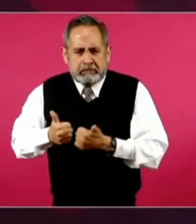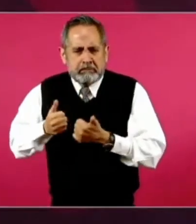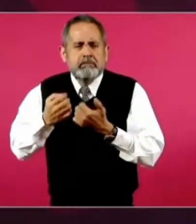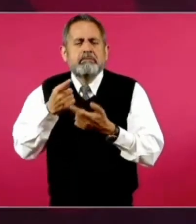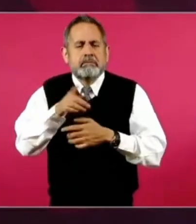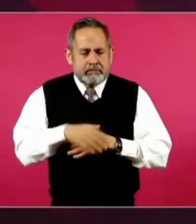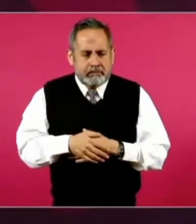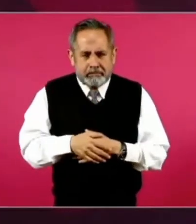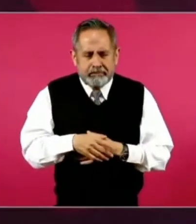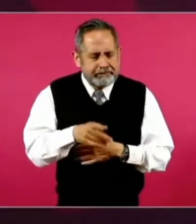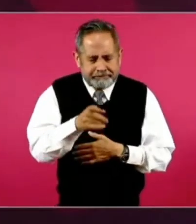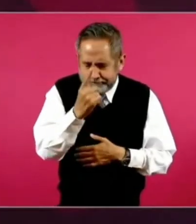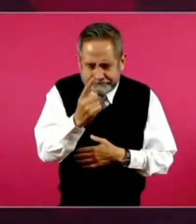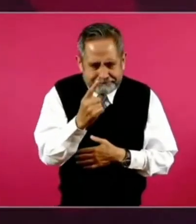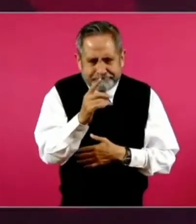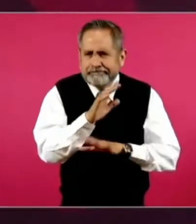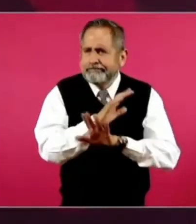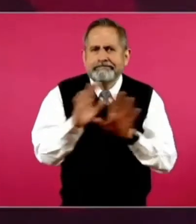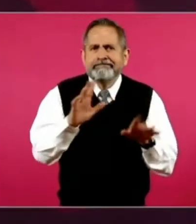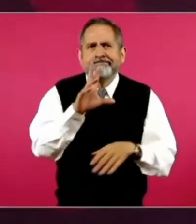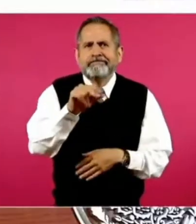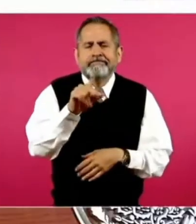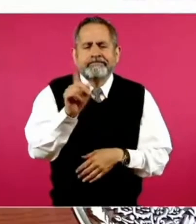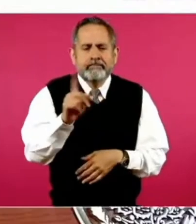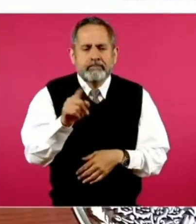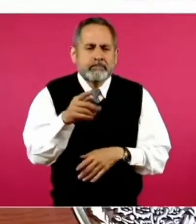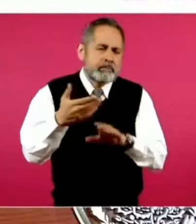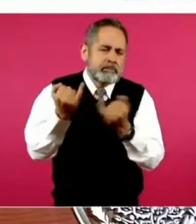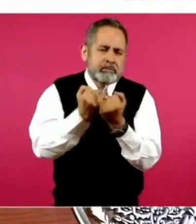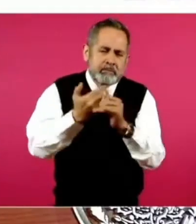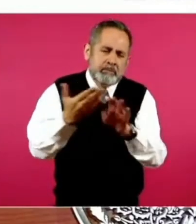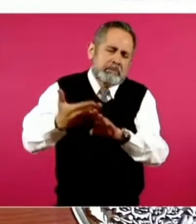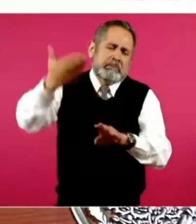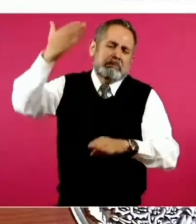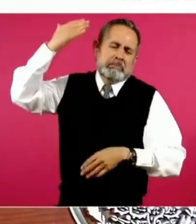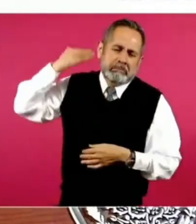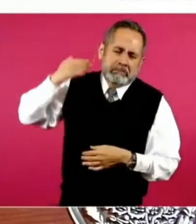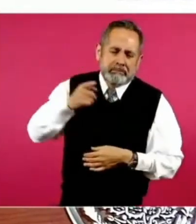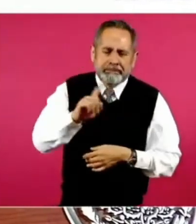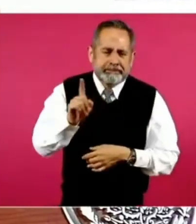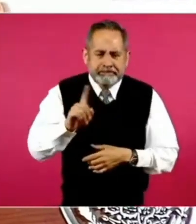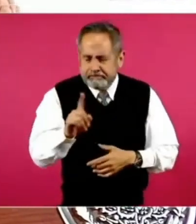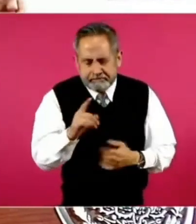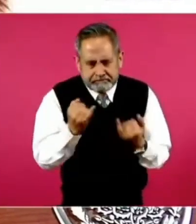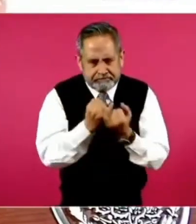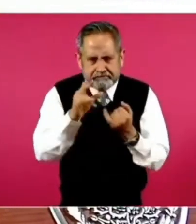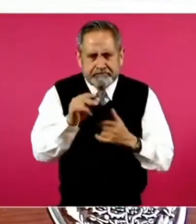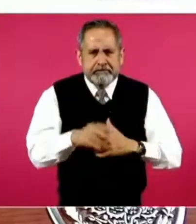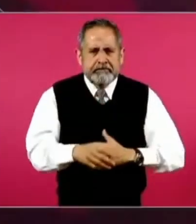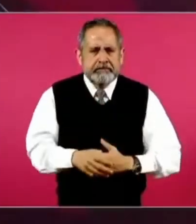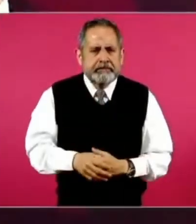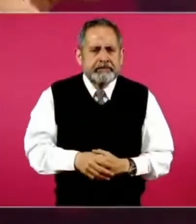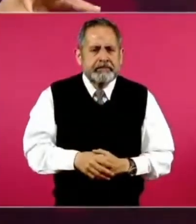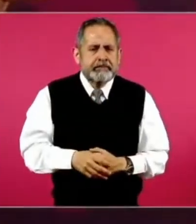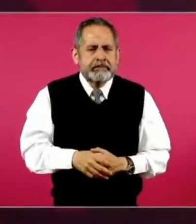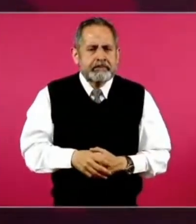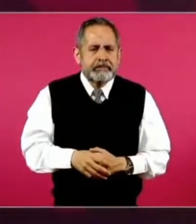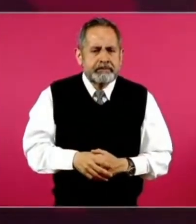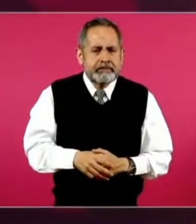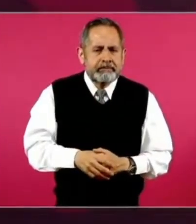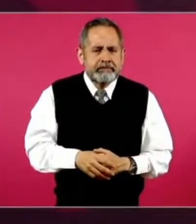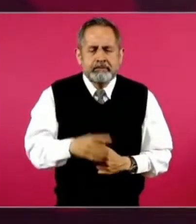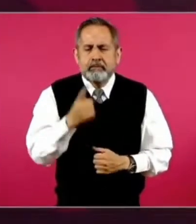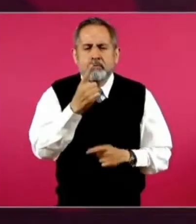ya no actuamos como antes, o sea, de